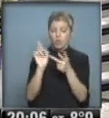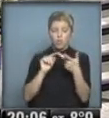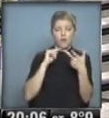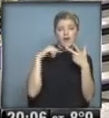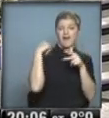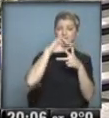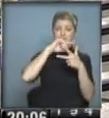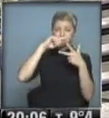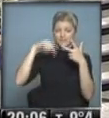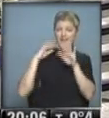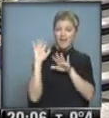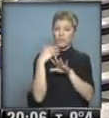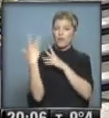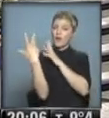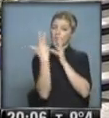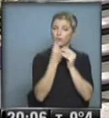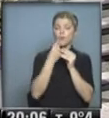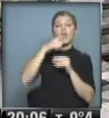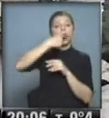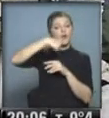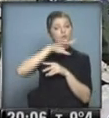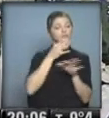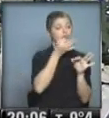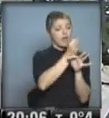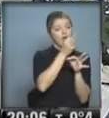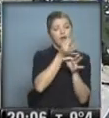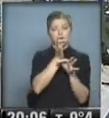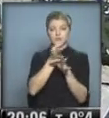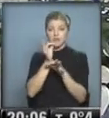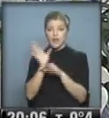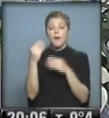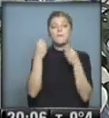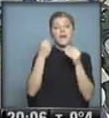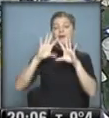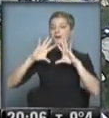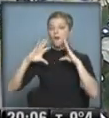los valores que los harán unos constructores de un país y de